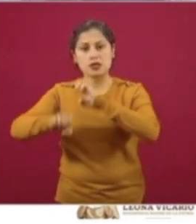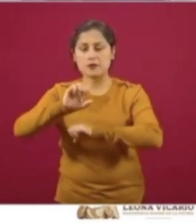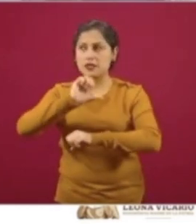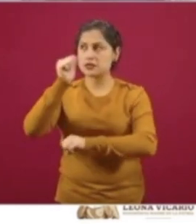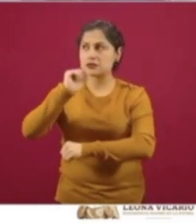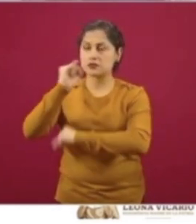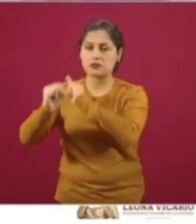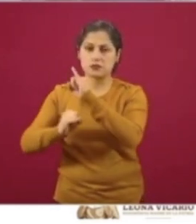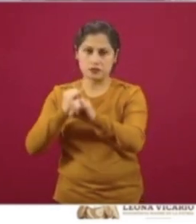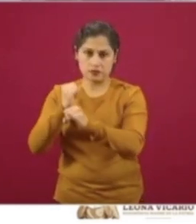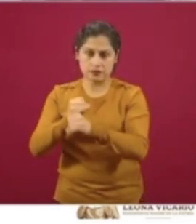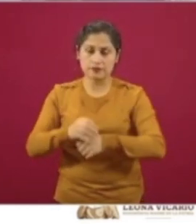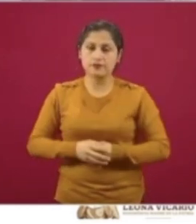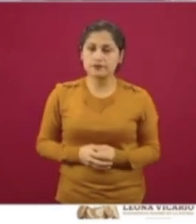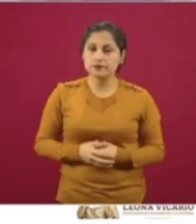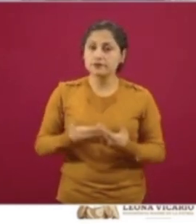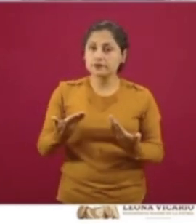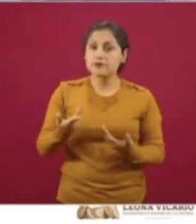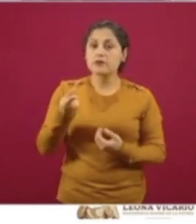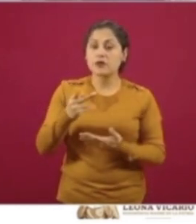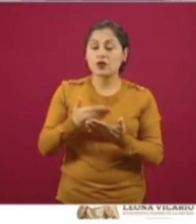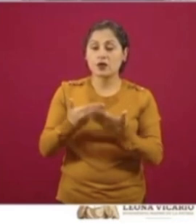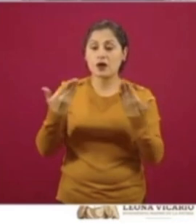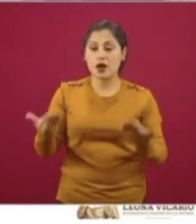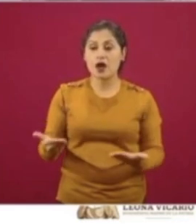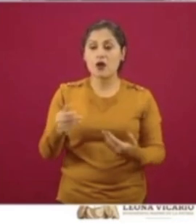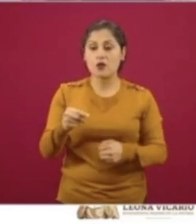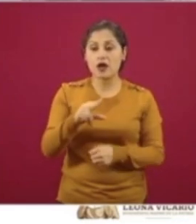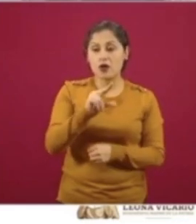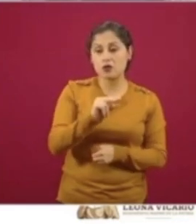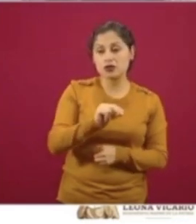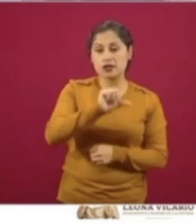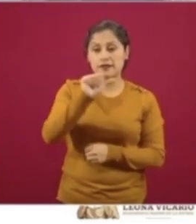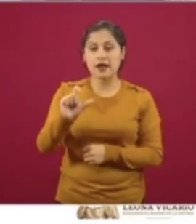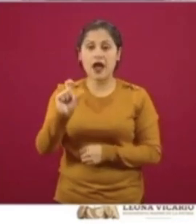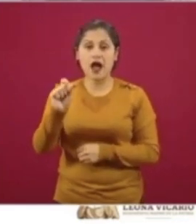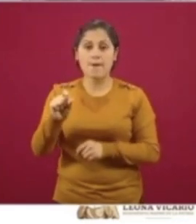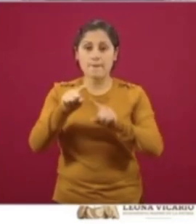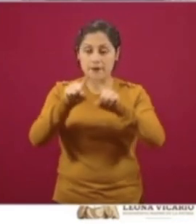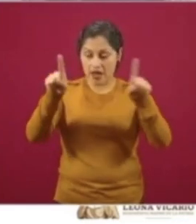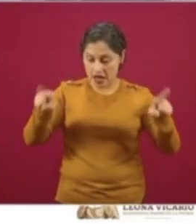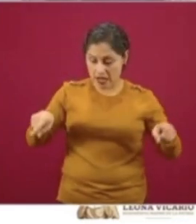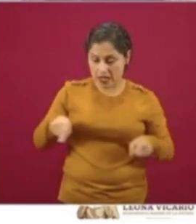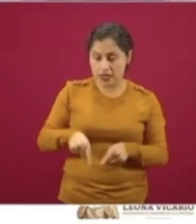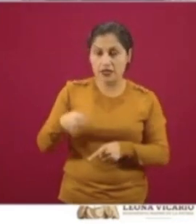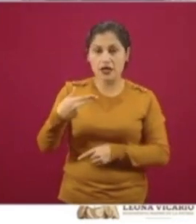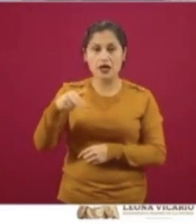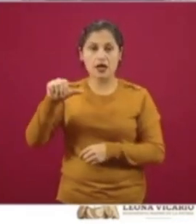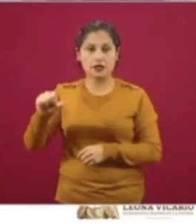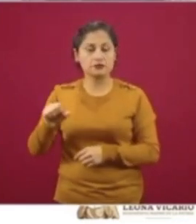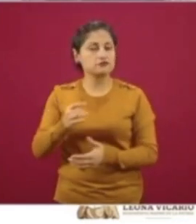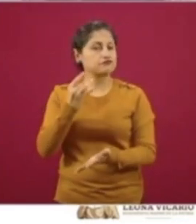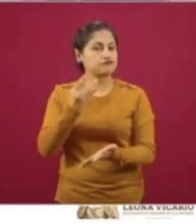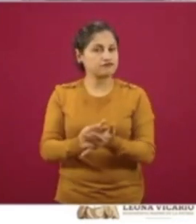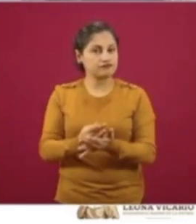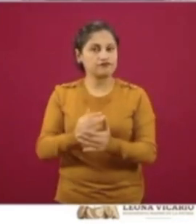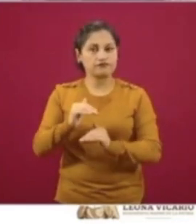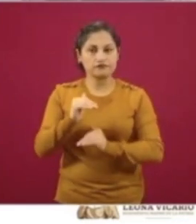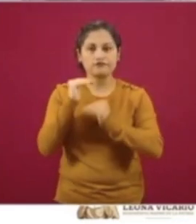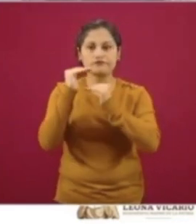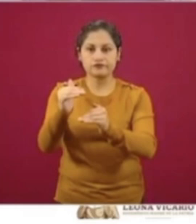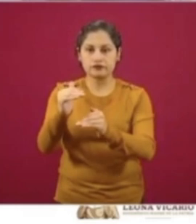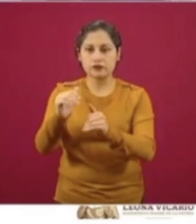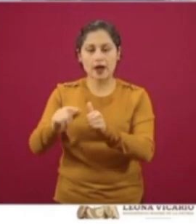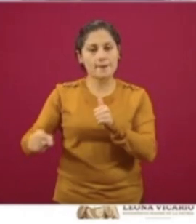tanto el tope de apoyos de 80 a 20 hectáreas pequeños y medianos productores por el bien de todos primero los